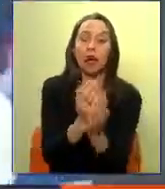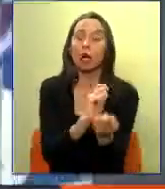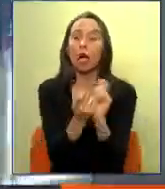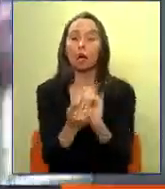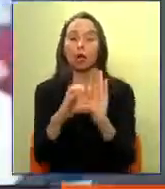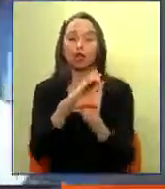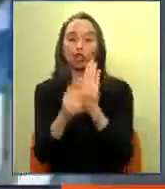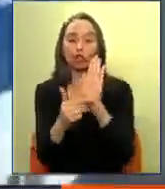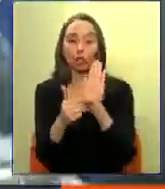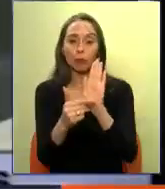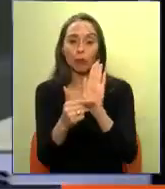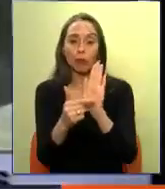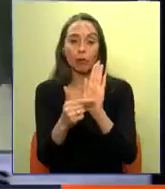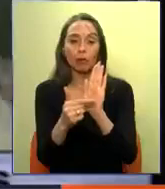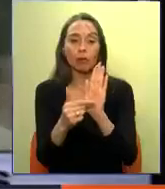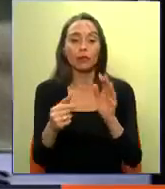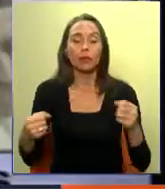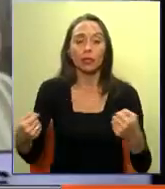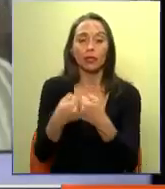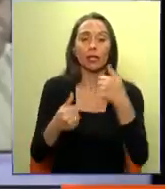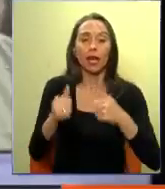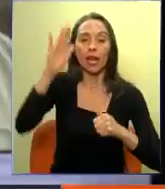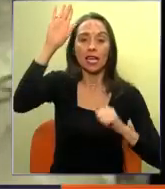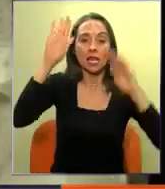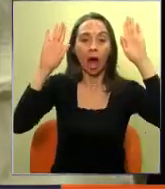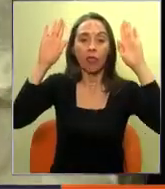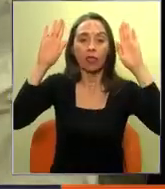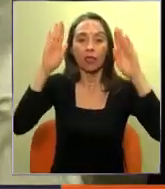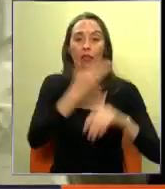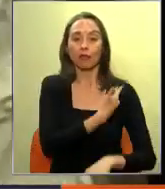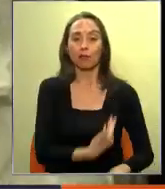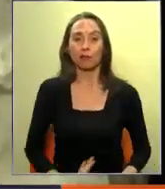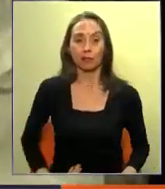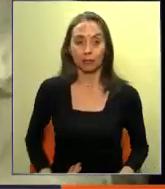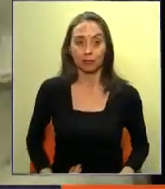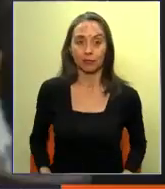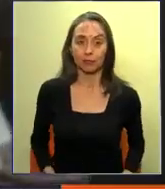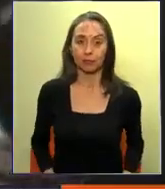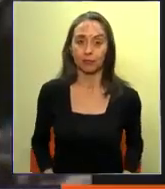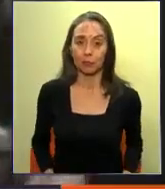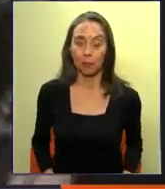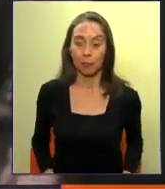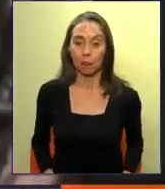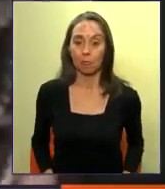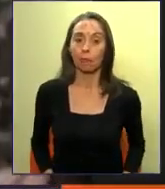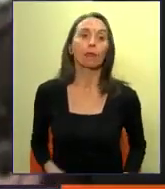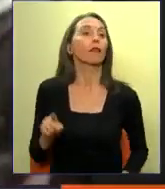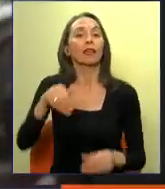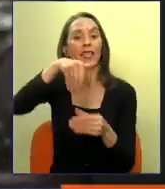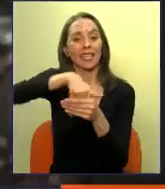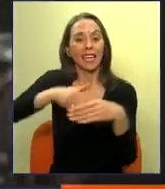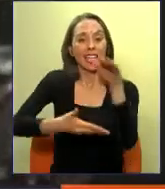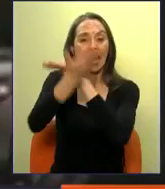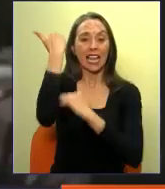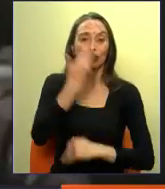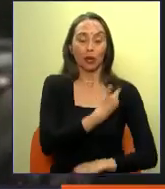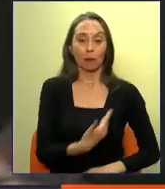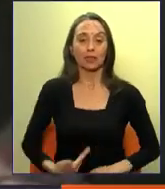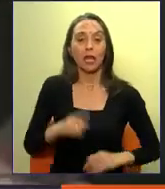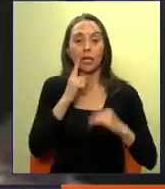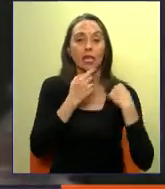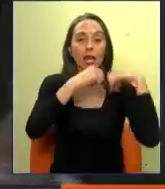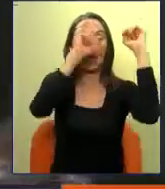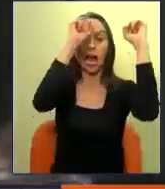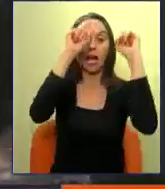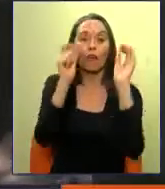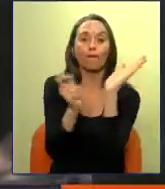terminaría enfrentando a los dos principales candidatos a la presidencia. Esa elección presidencial sería ganada por